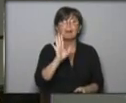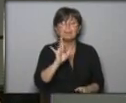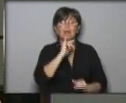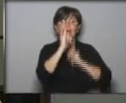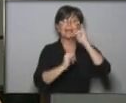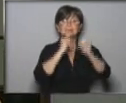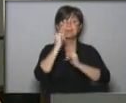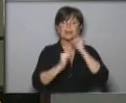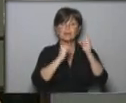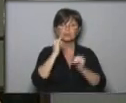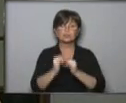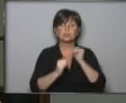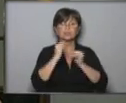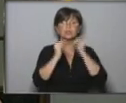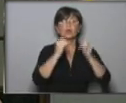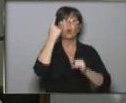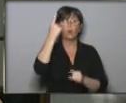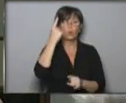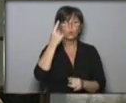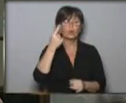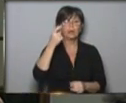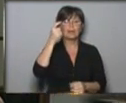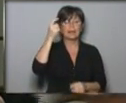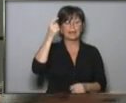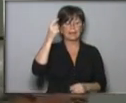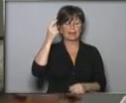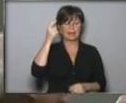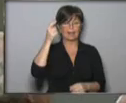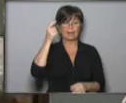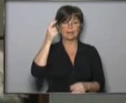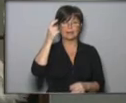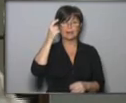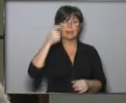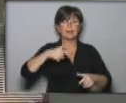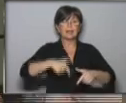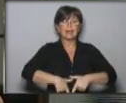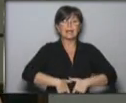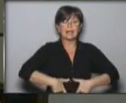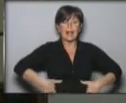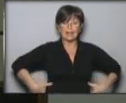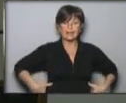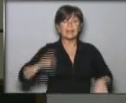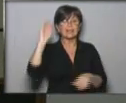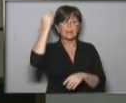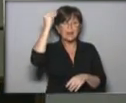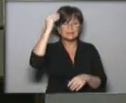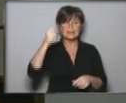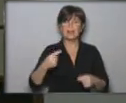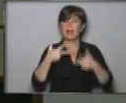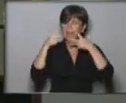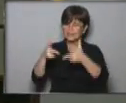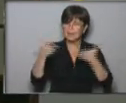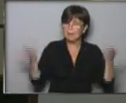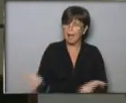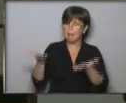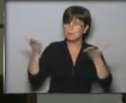comentó que un cardenal de Brasil que estaba a su lado le daba coraje a medida